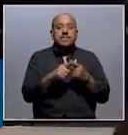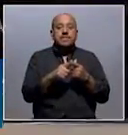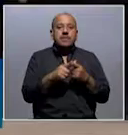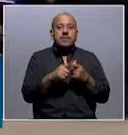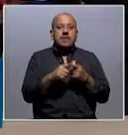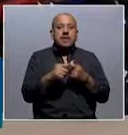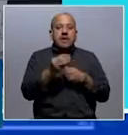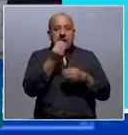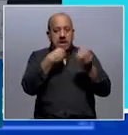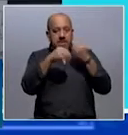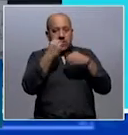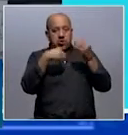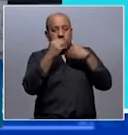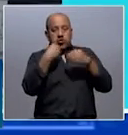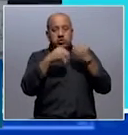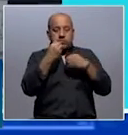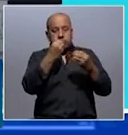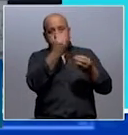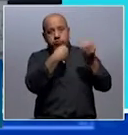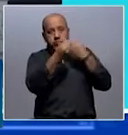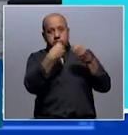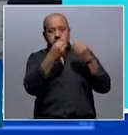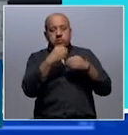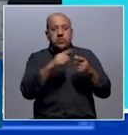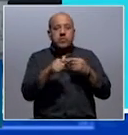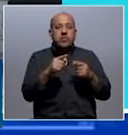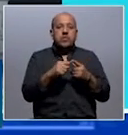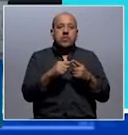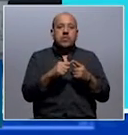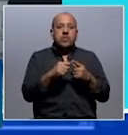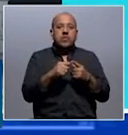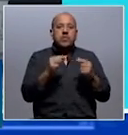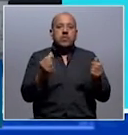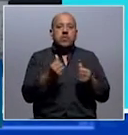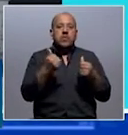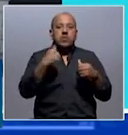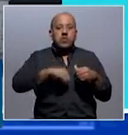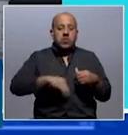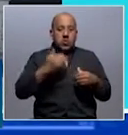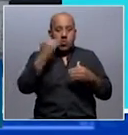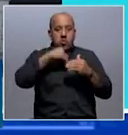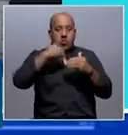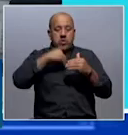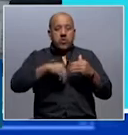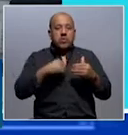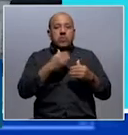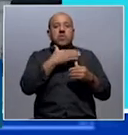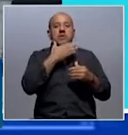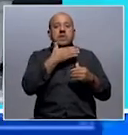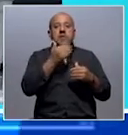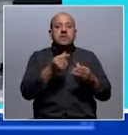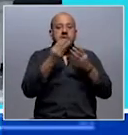de alimentos que nosotros ingerimos en vez de almacenarlo como grasa lo elimina